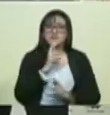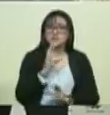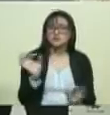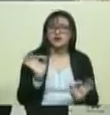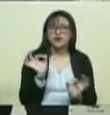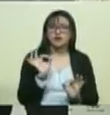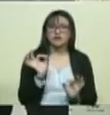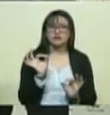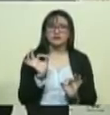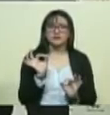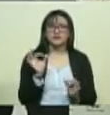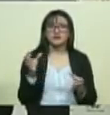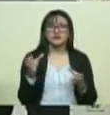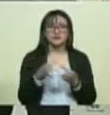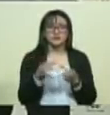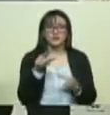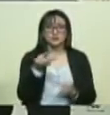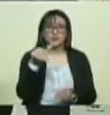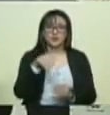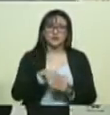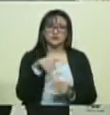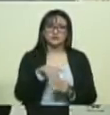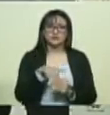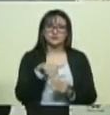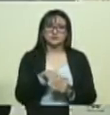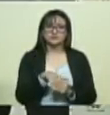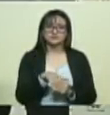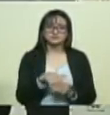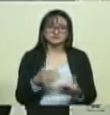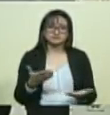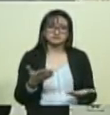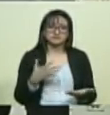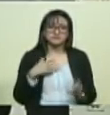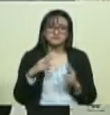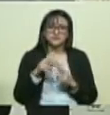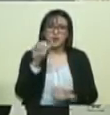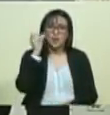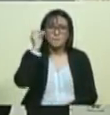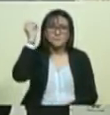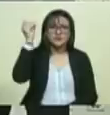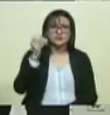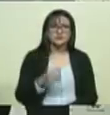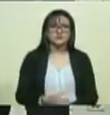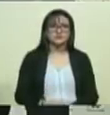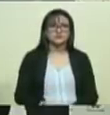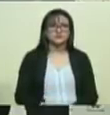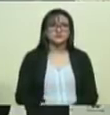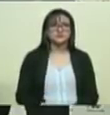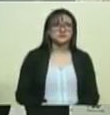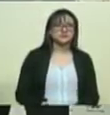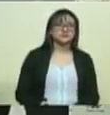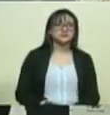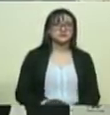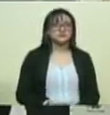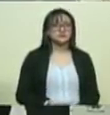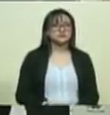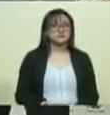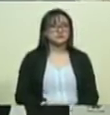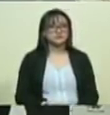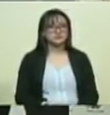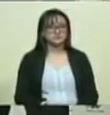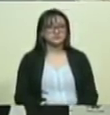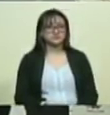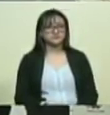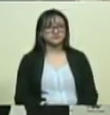respuesta por parte del ente electoral. Quisiera conocer, bueno, su opinión, además, en el sentido que lo trae usted a